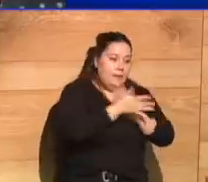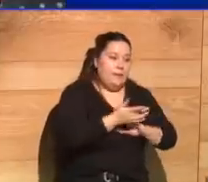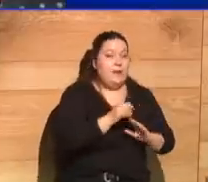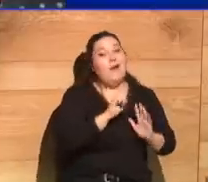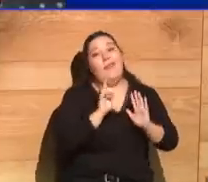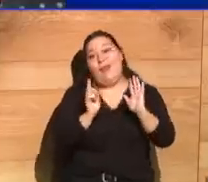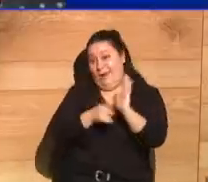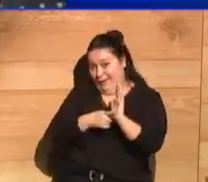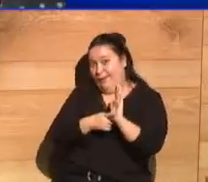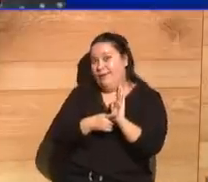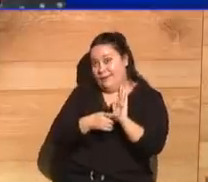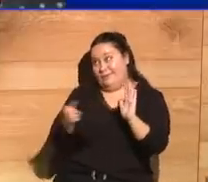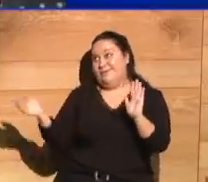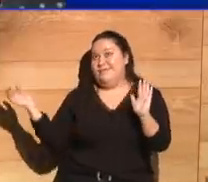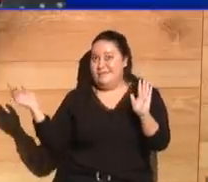ley.